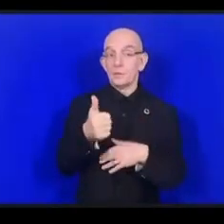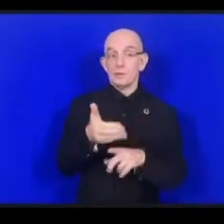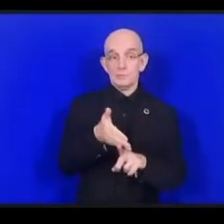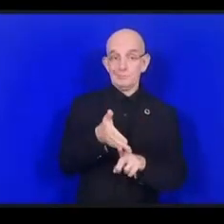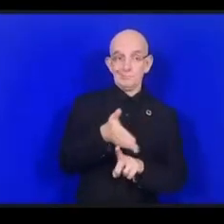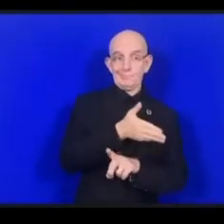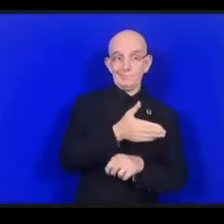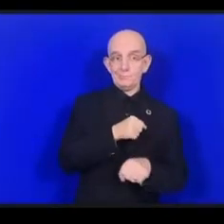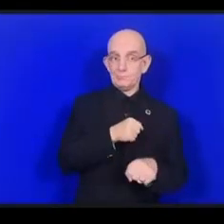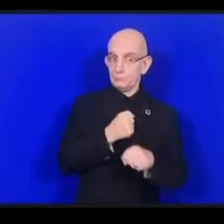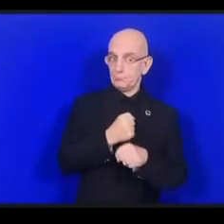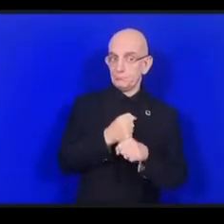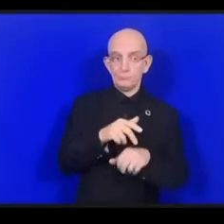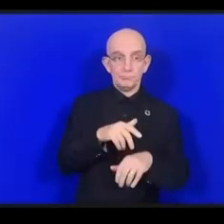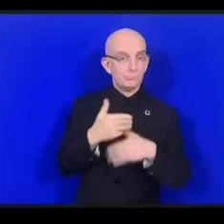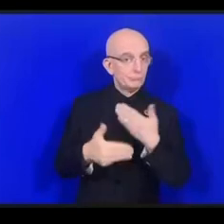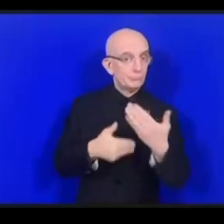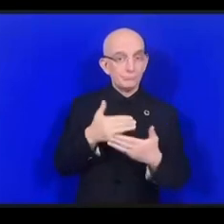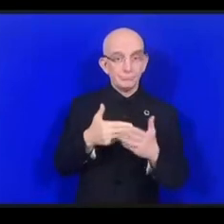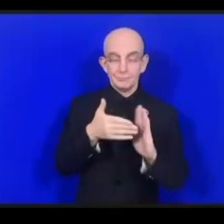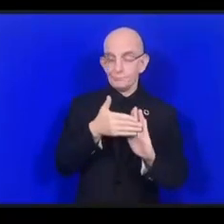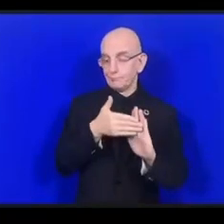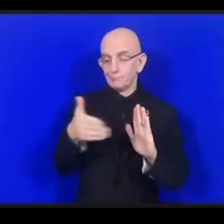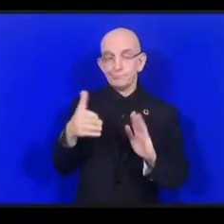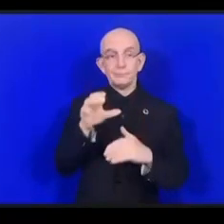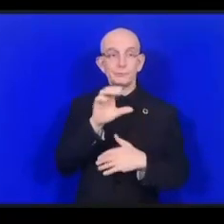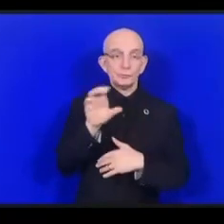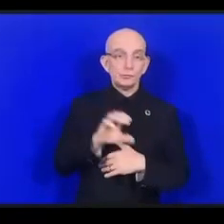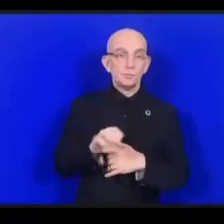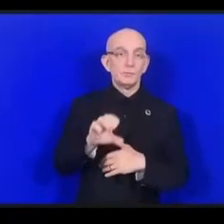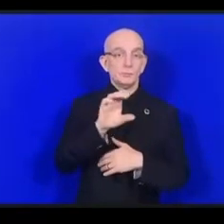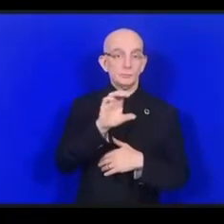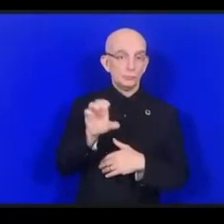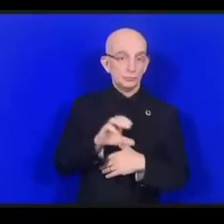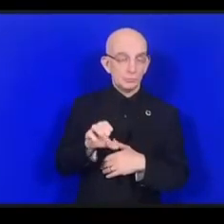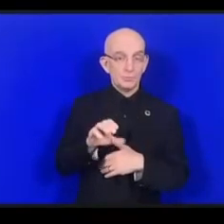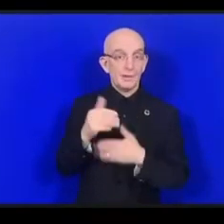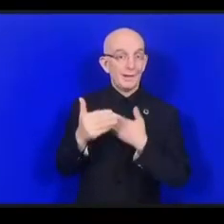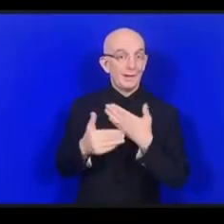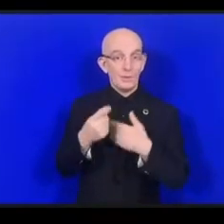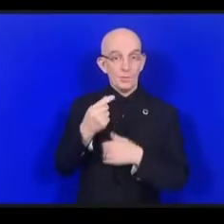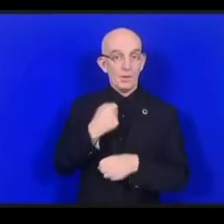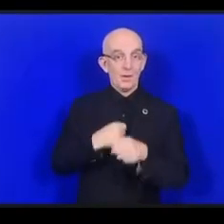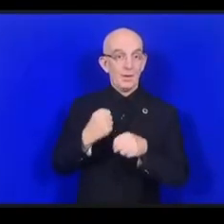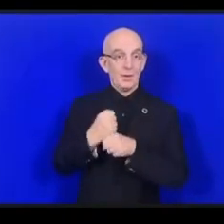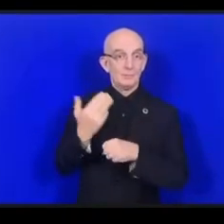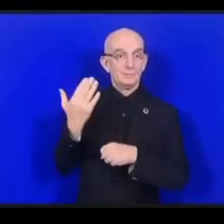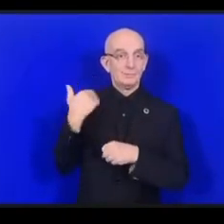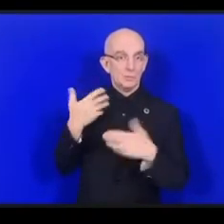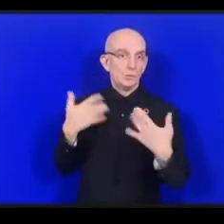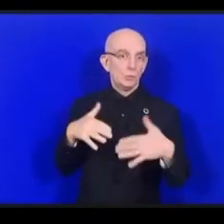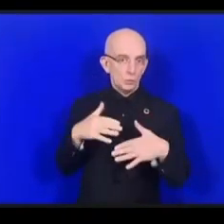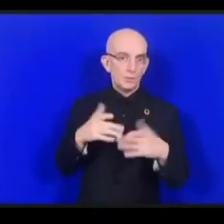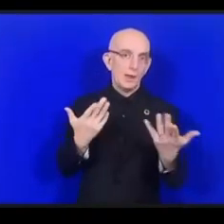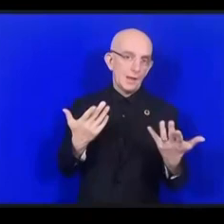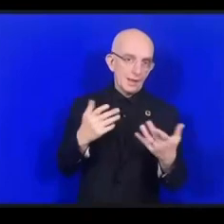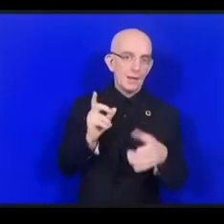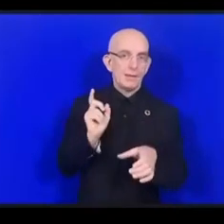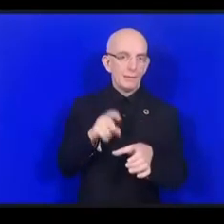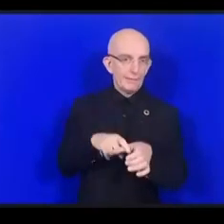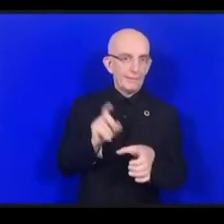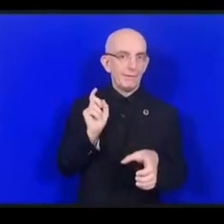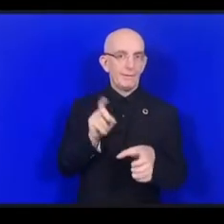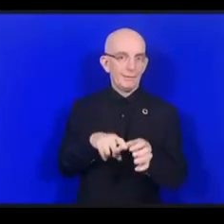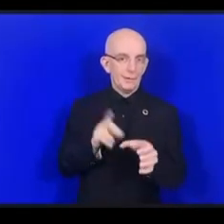reunir reunirnos Así que la coalición dinámica tiene cinco componentes Es sobre creación de capacidades para todas las